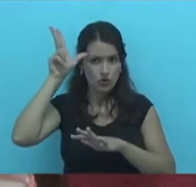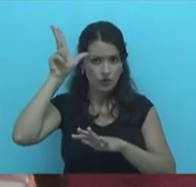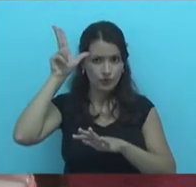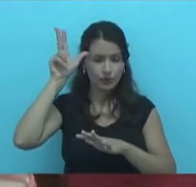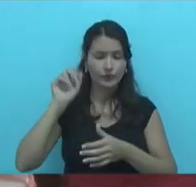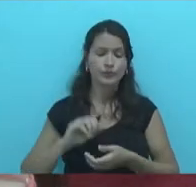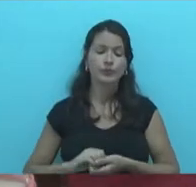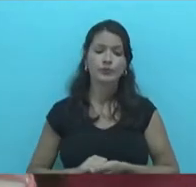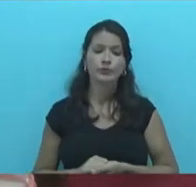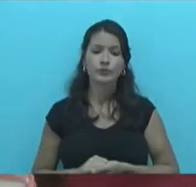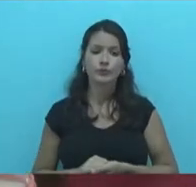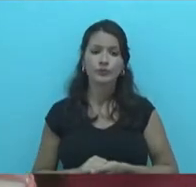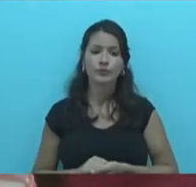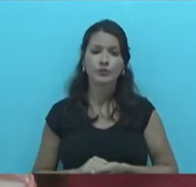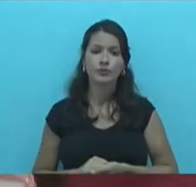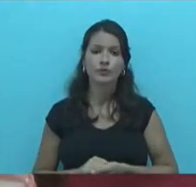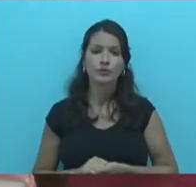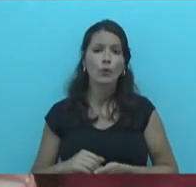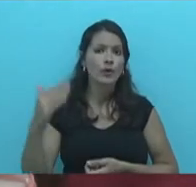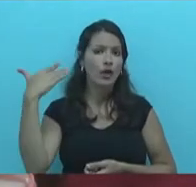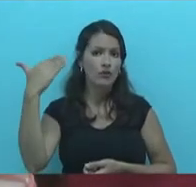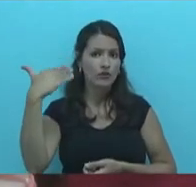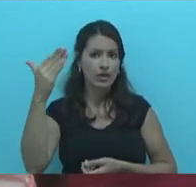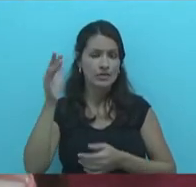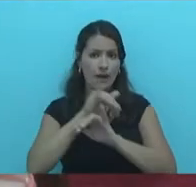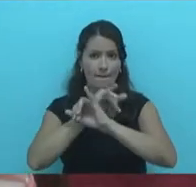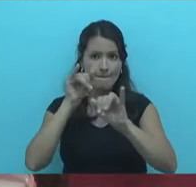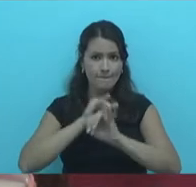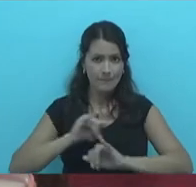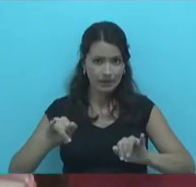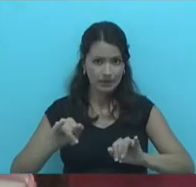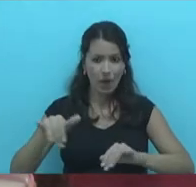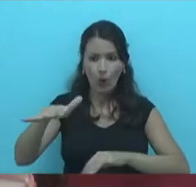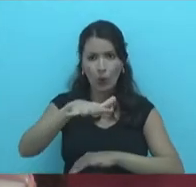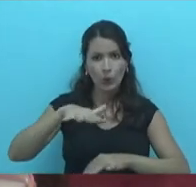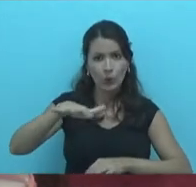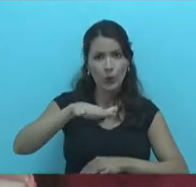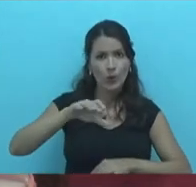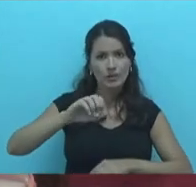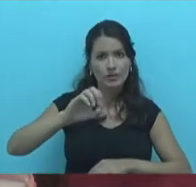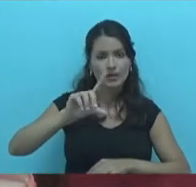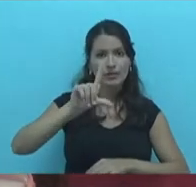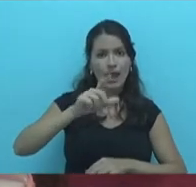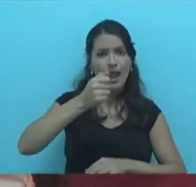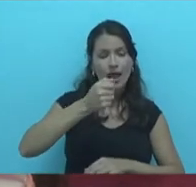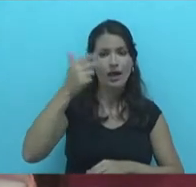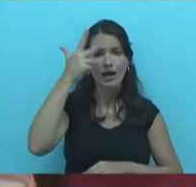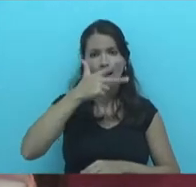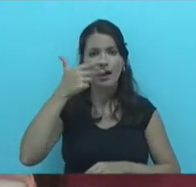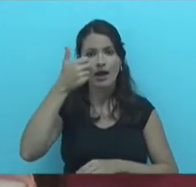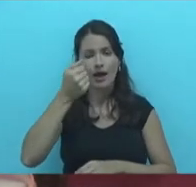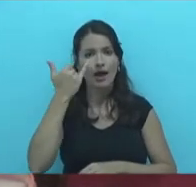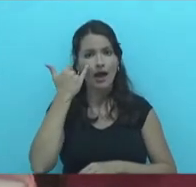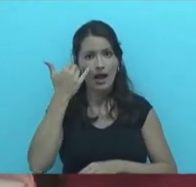conferencia de la Conferencia de la Paz en La Haya, donde Luis María Drago, ¿no